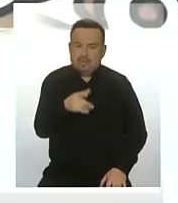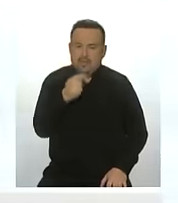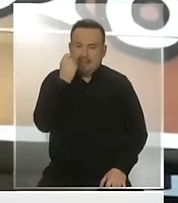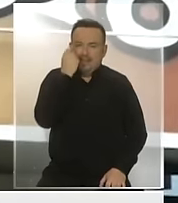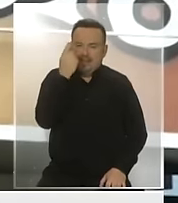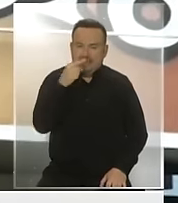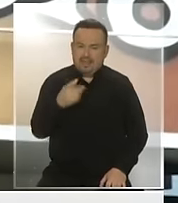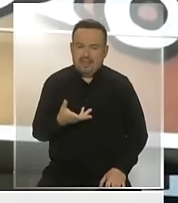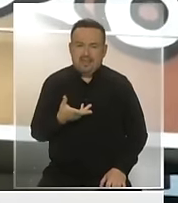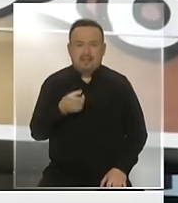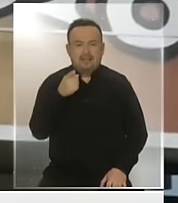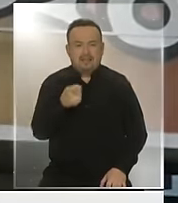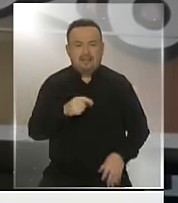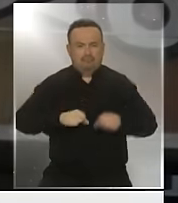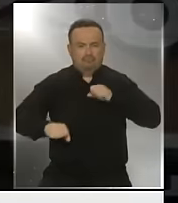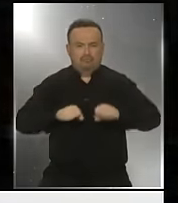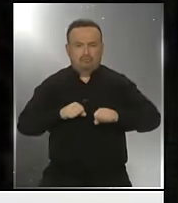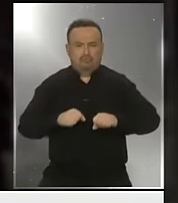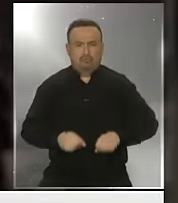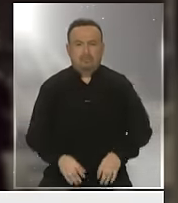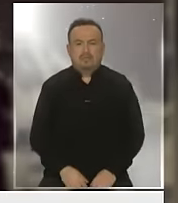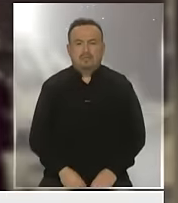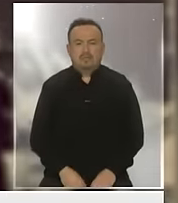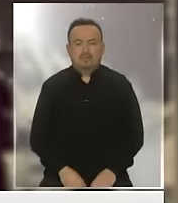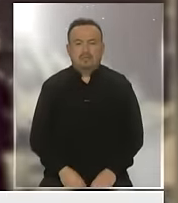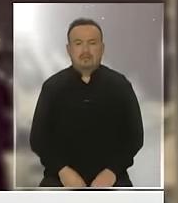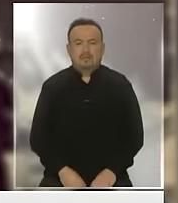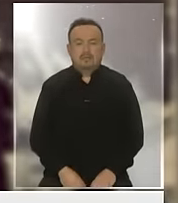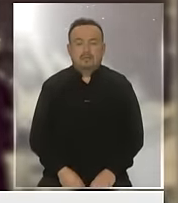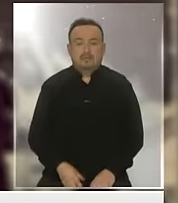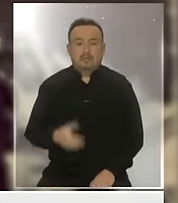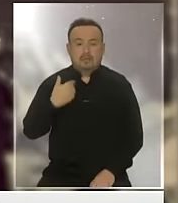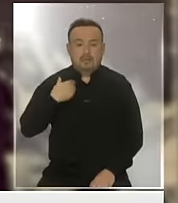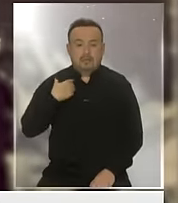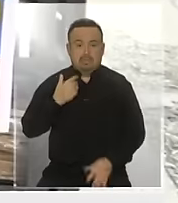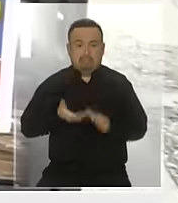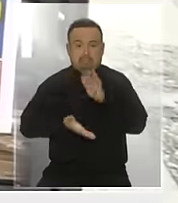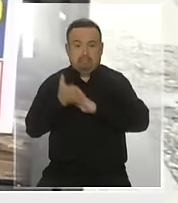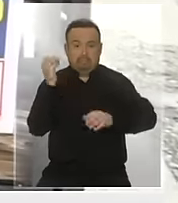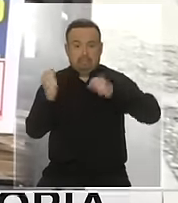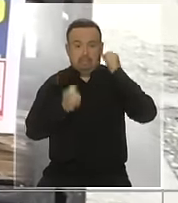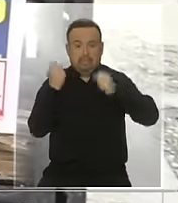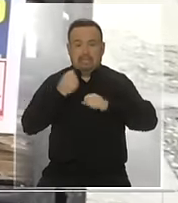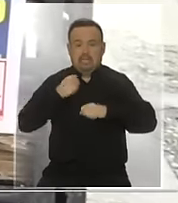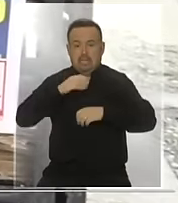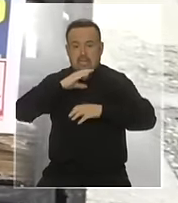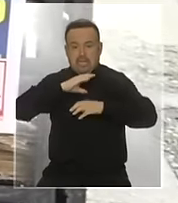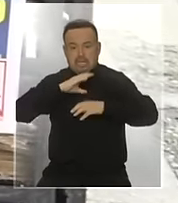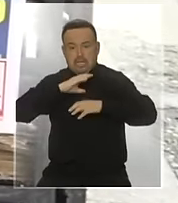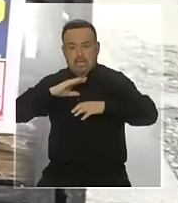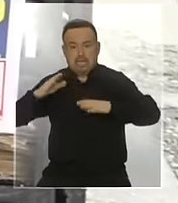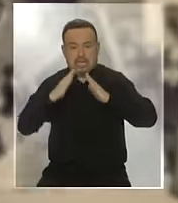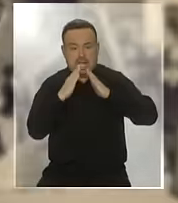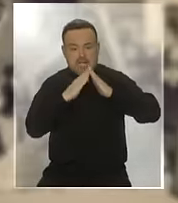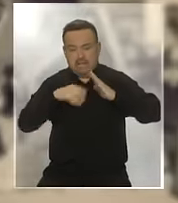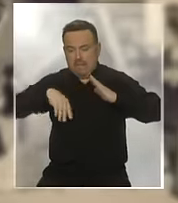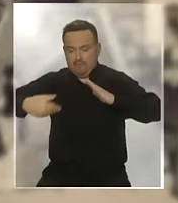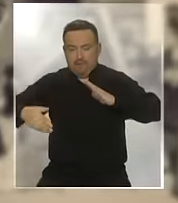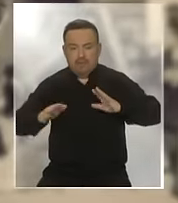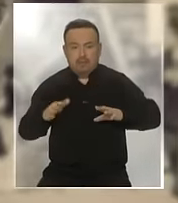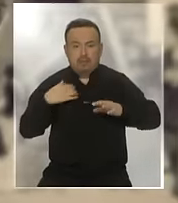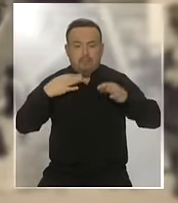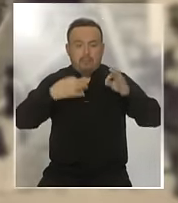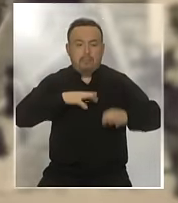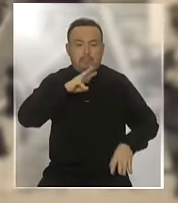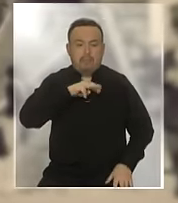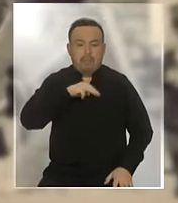entender la magnitud del sismo. Salimos arrancando hacia el patio de nuestra casa. Justo